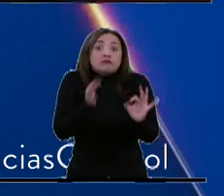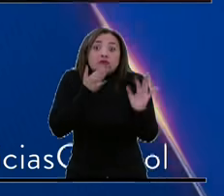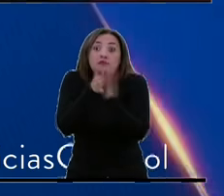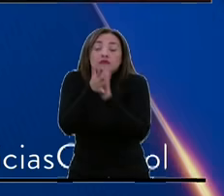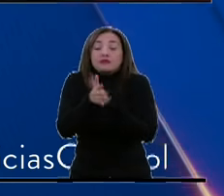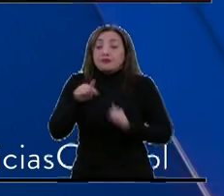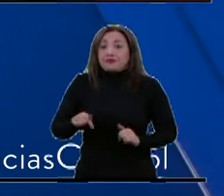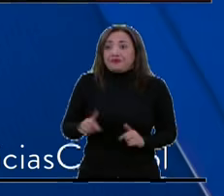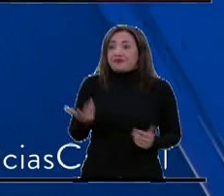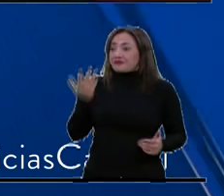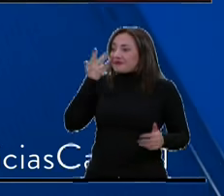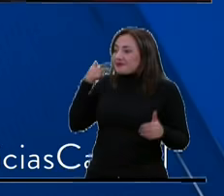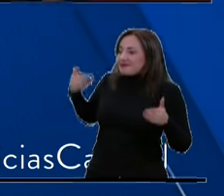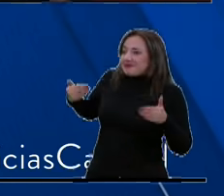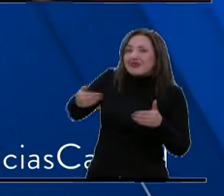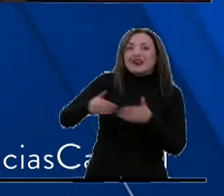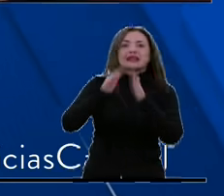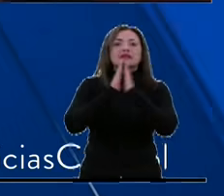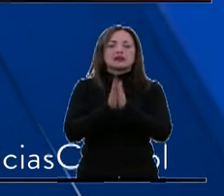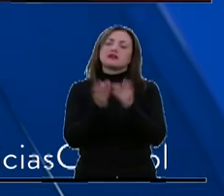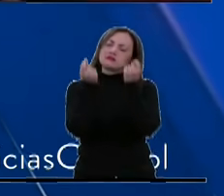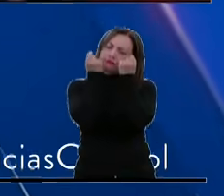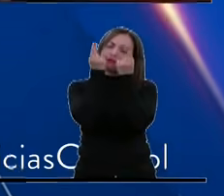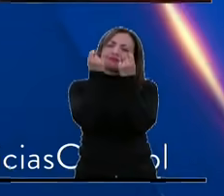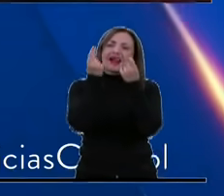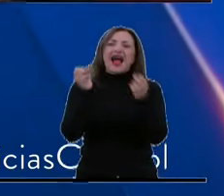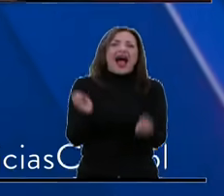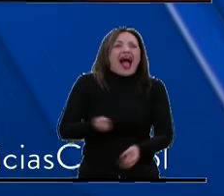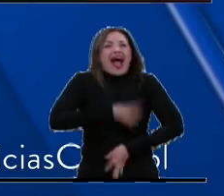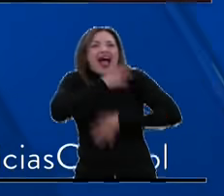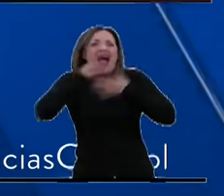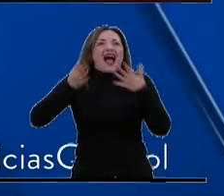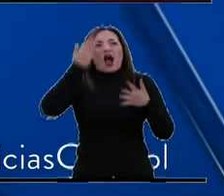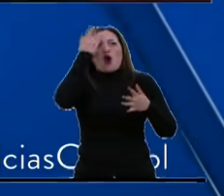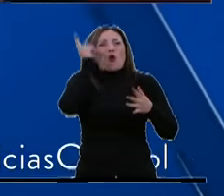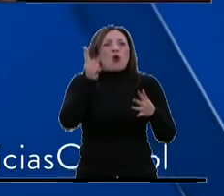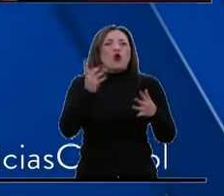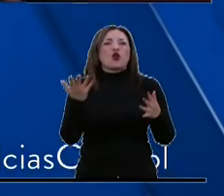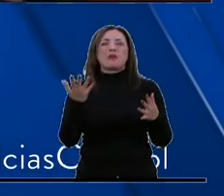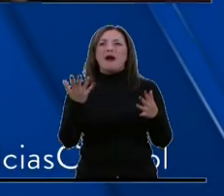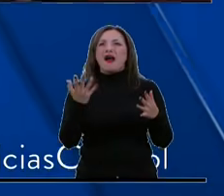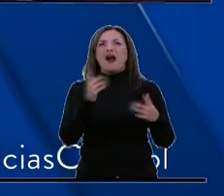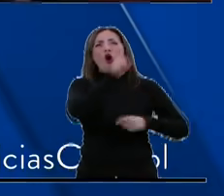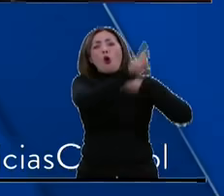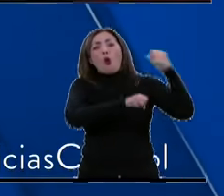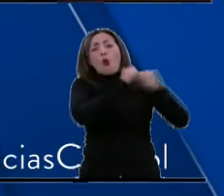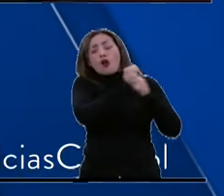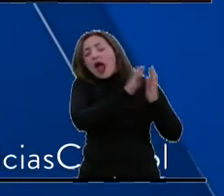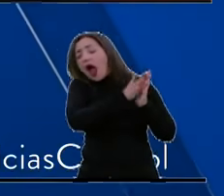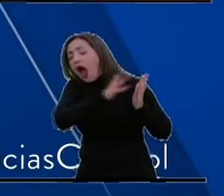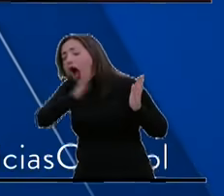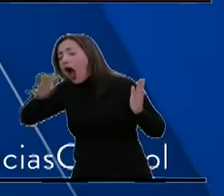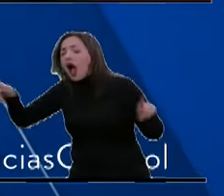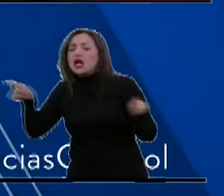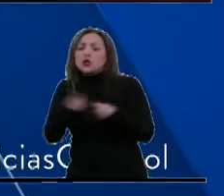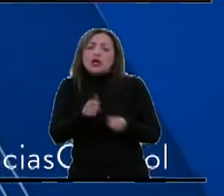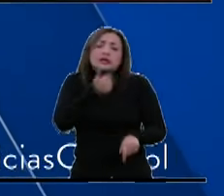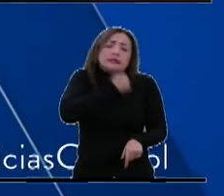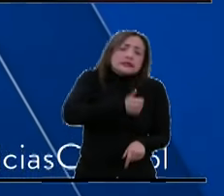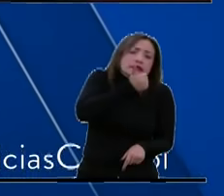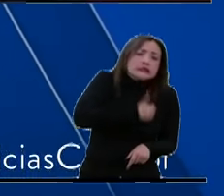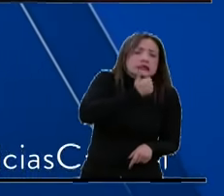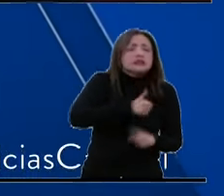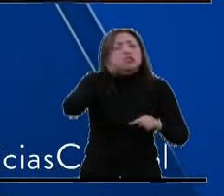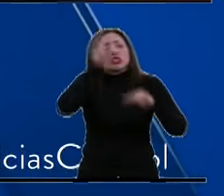estos días de diciembre es entendible la emoción después de un año de mucho mucho agotamiento de ver muy poco a los a los